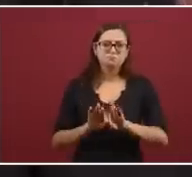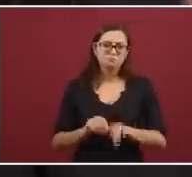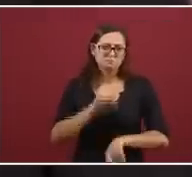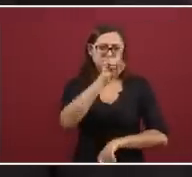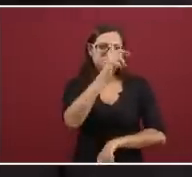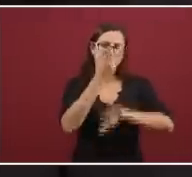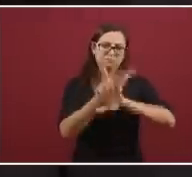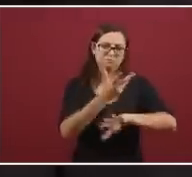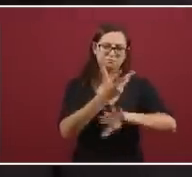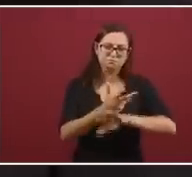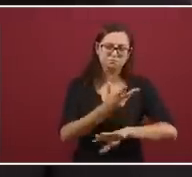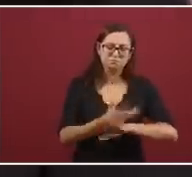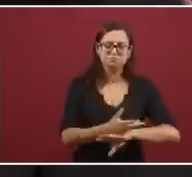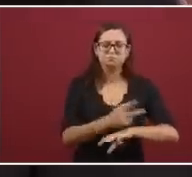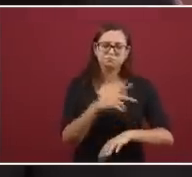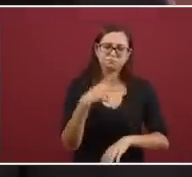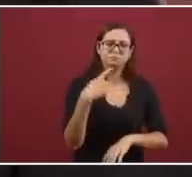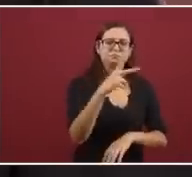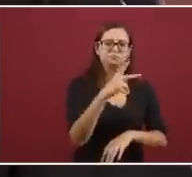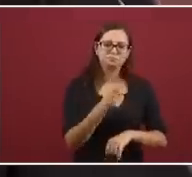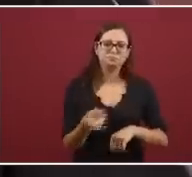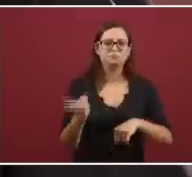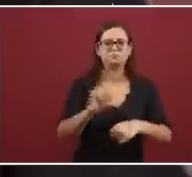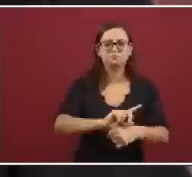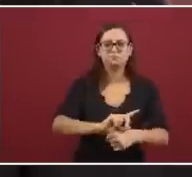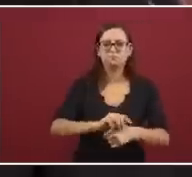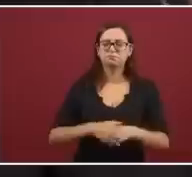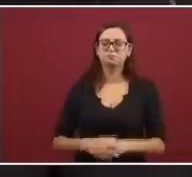Estados Unidos y